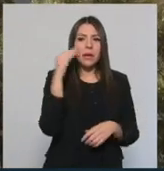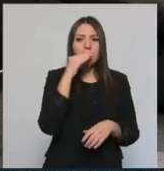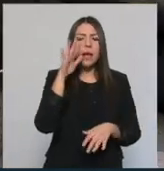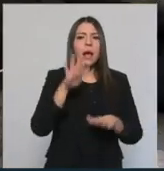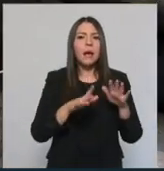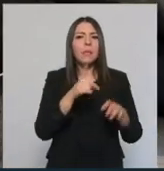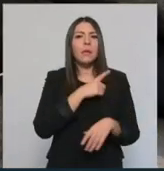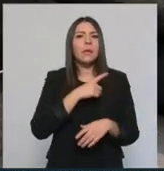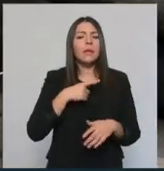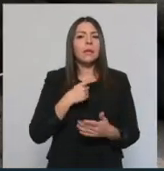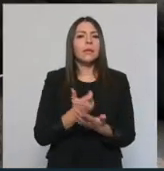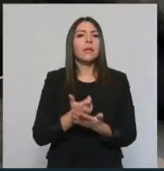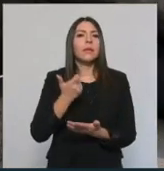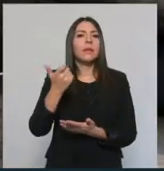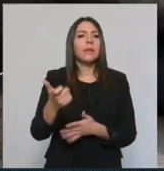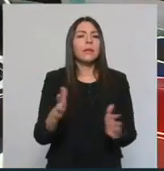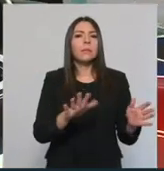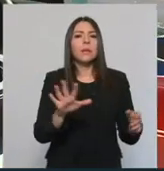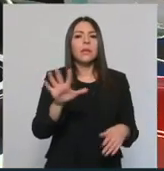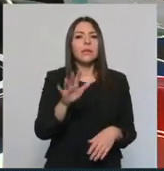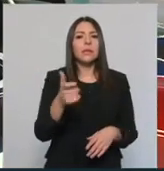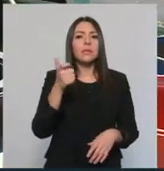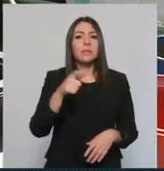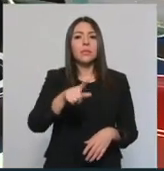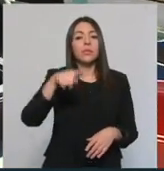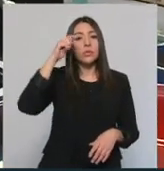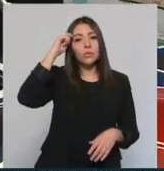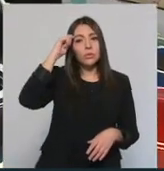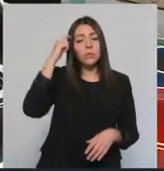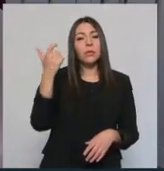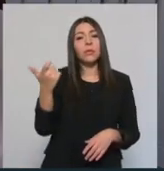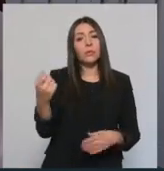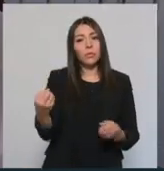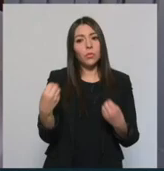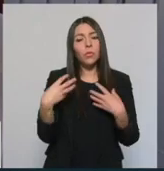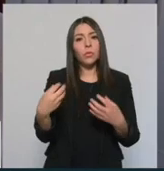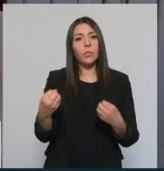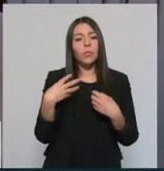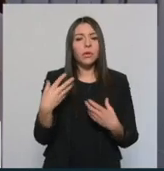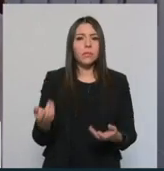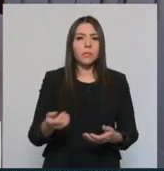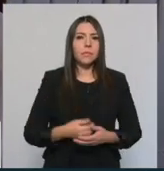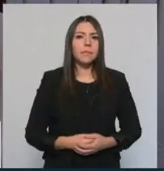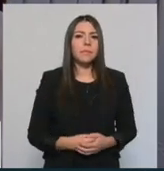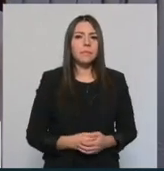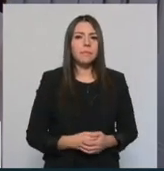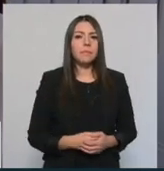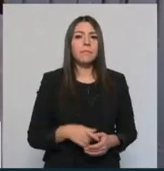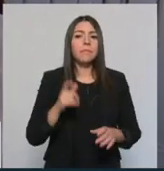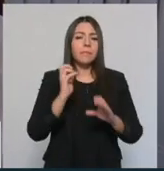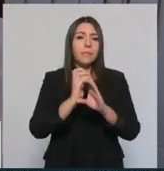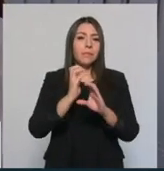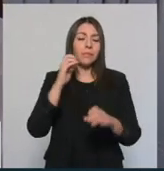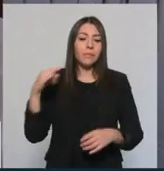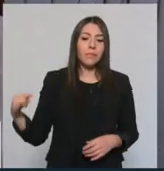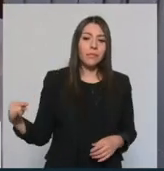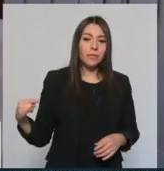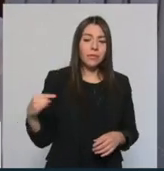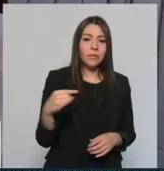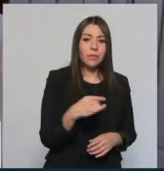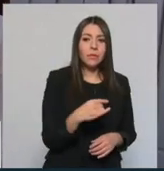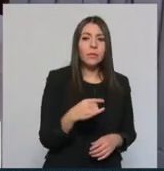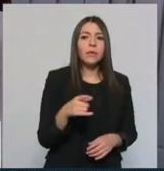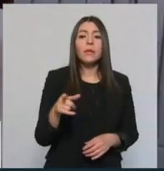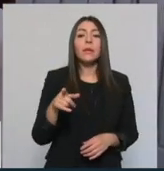un gasto de 500 pesos, pues los choferes piden para el refresco. Pedimos una pipa, la andan trayendo hasta que les da su gana y dejan